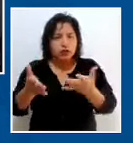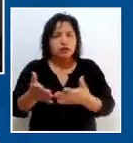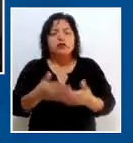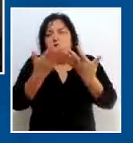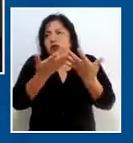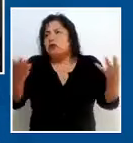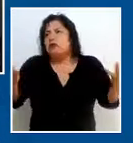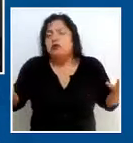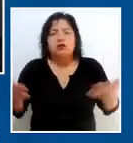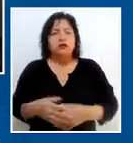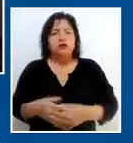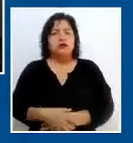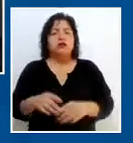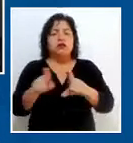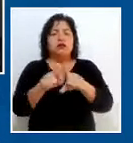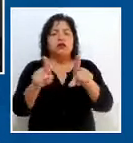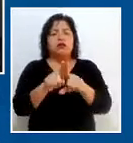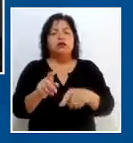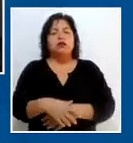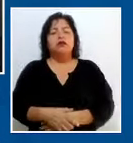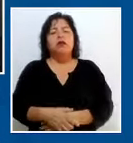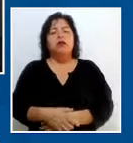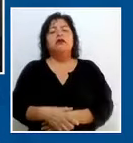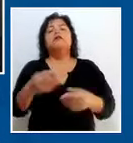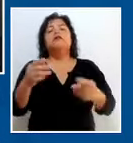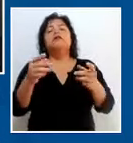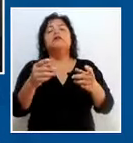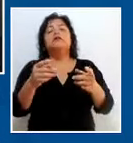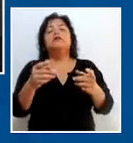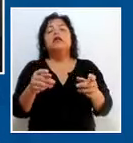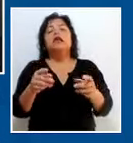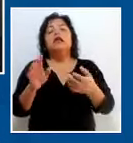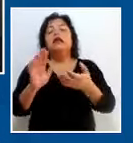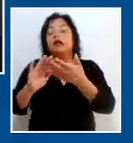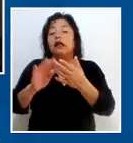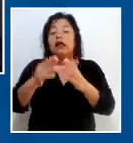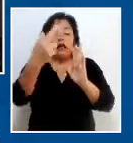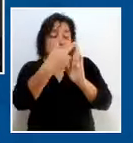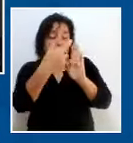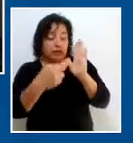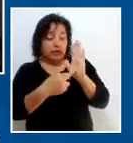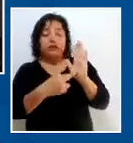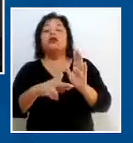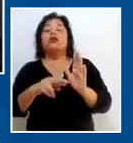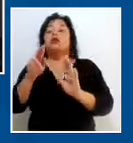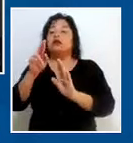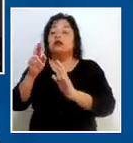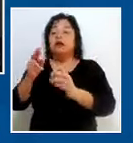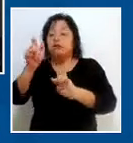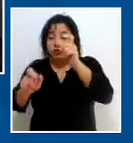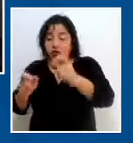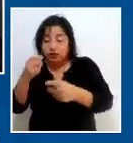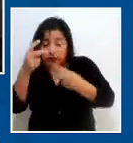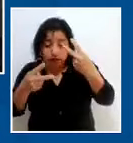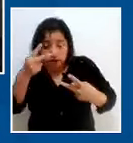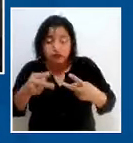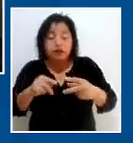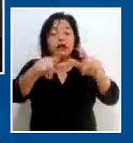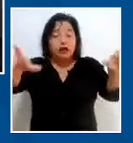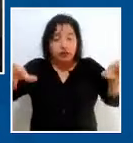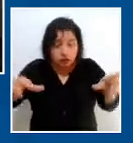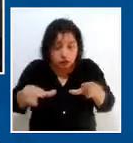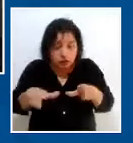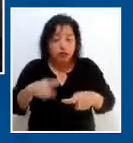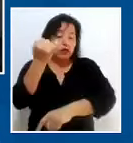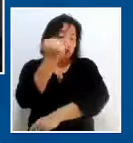entidad. El régimen, el registro de visitas también, ¿no? Todas las personas que ingresan a una